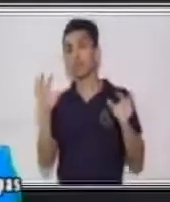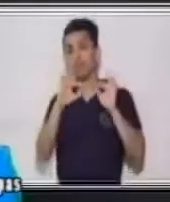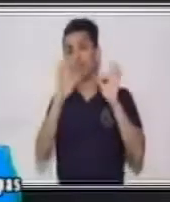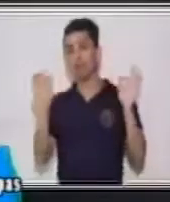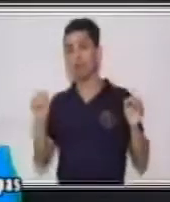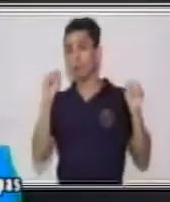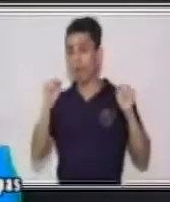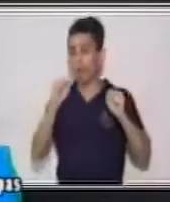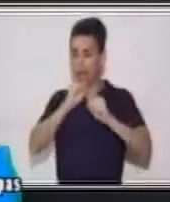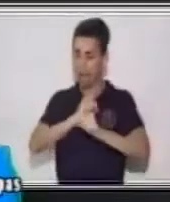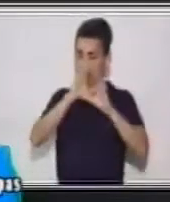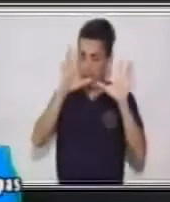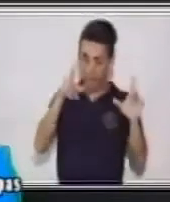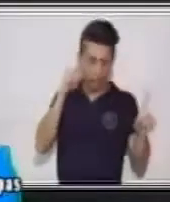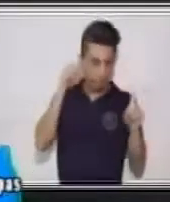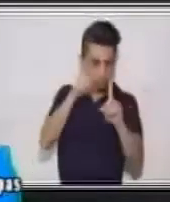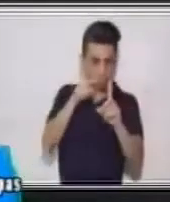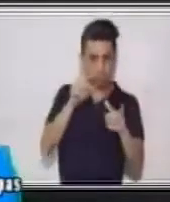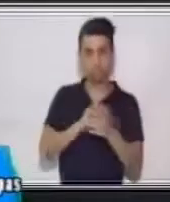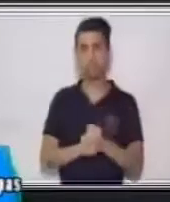manera clara y concisa.